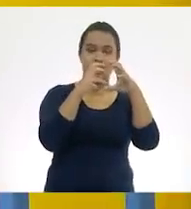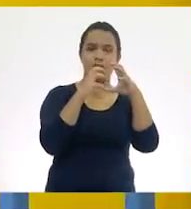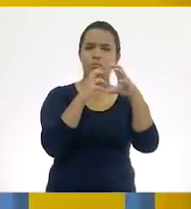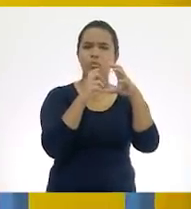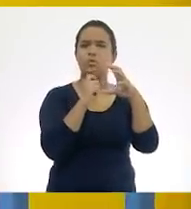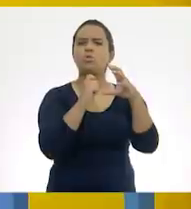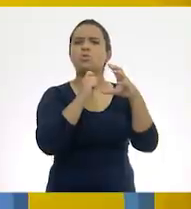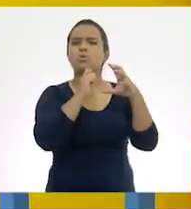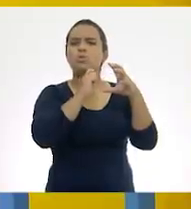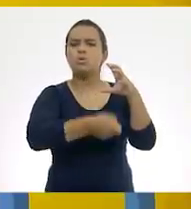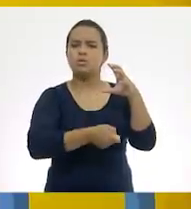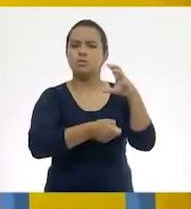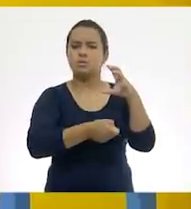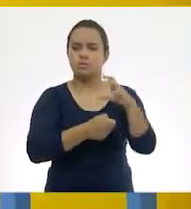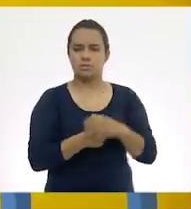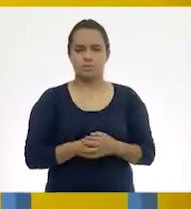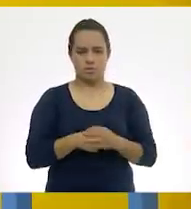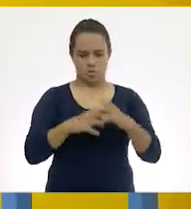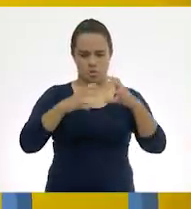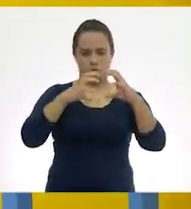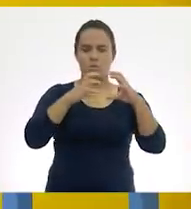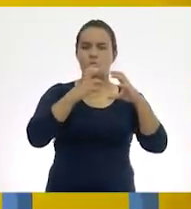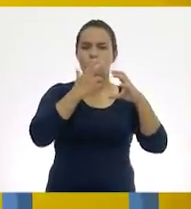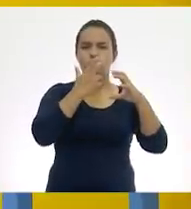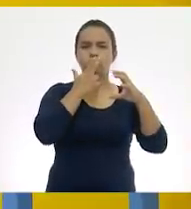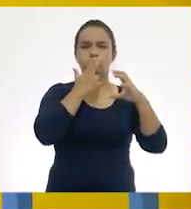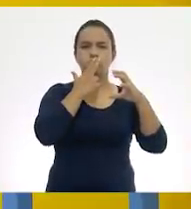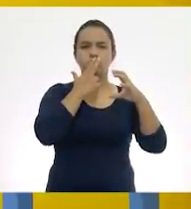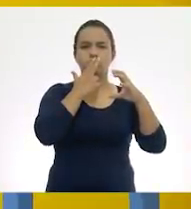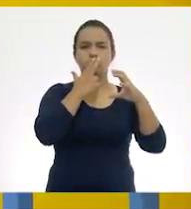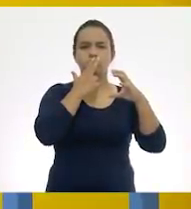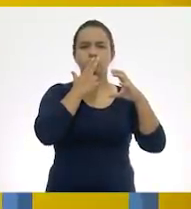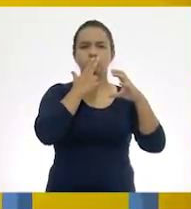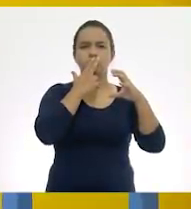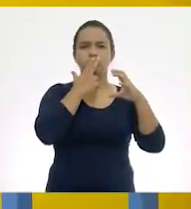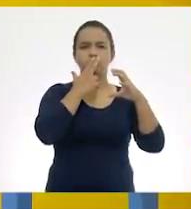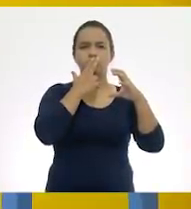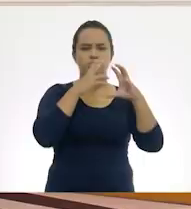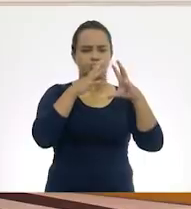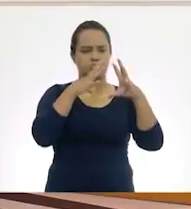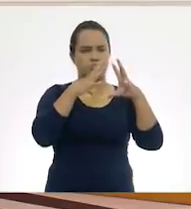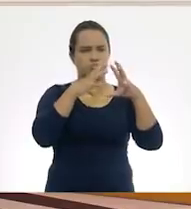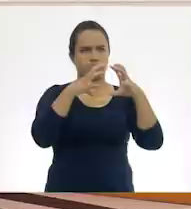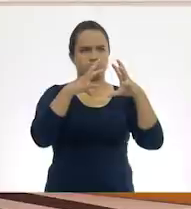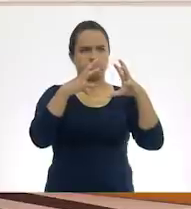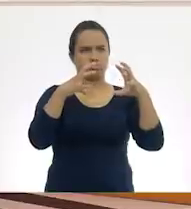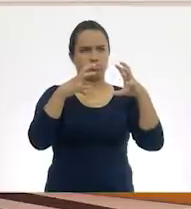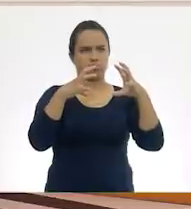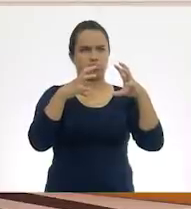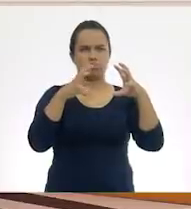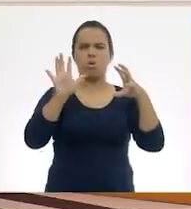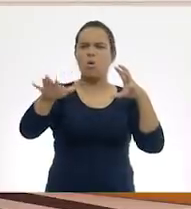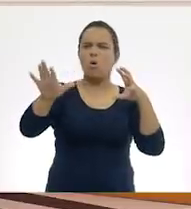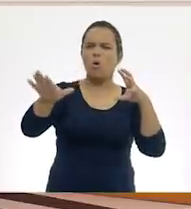El cerebro es este organismo de cobrizo